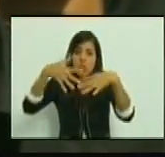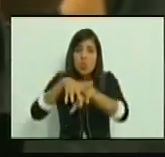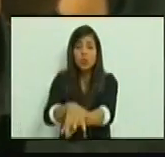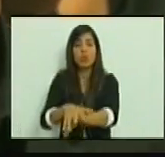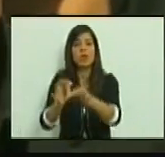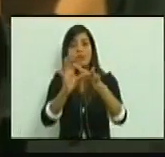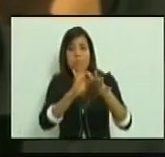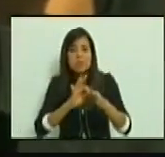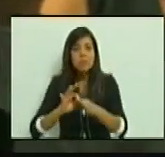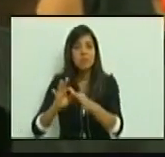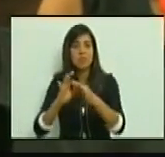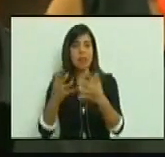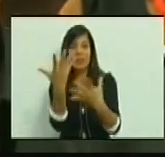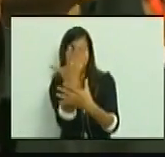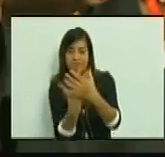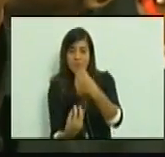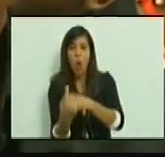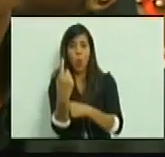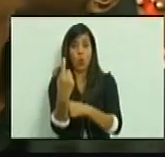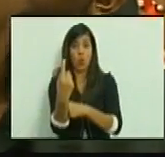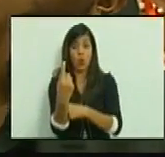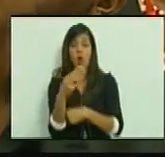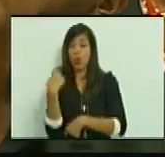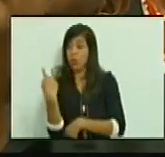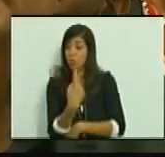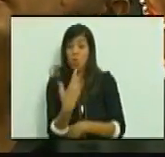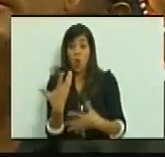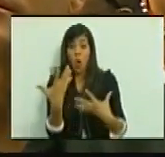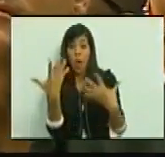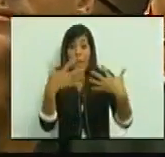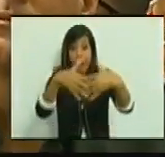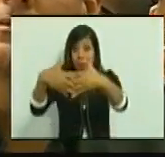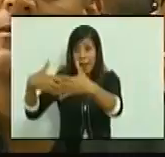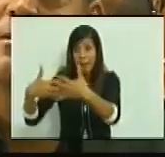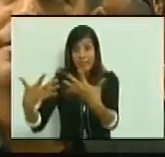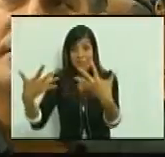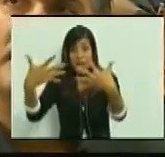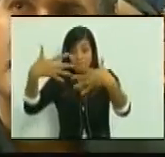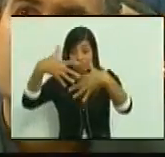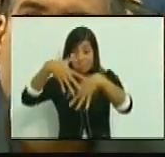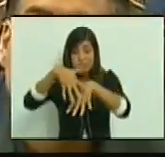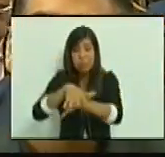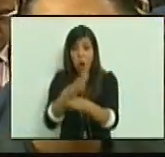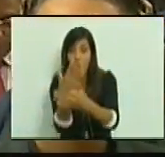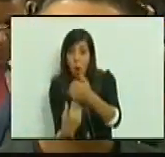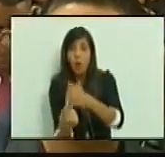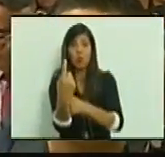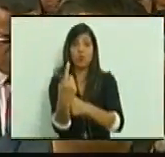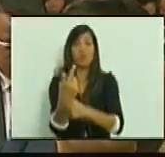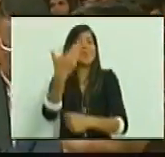vía de la integración, de la concentración de toda esa fuerza, de todos esos sectores,